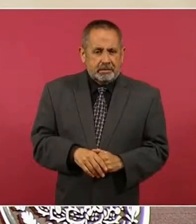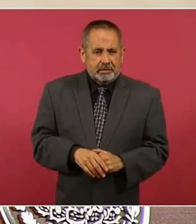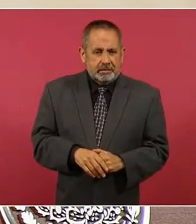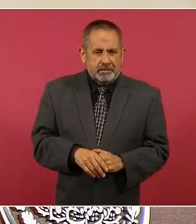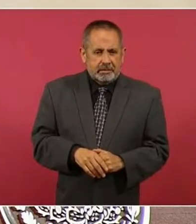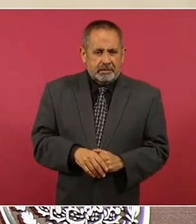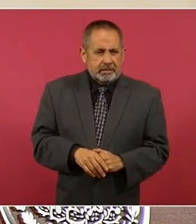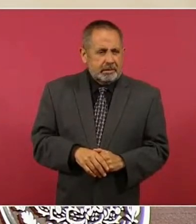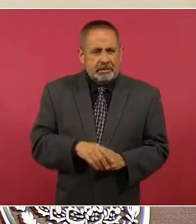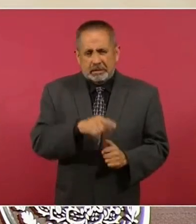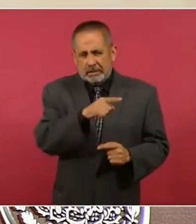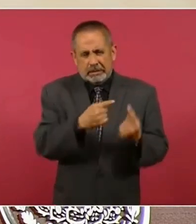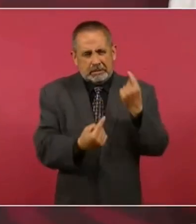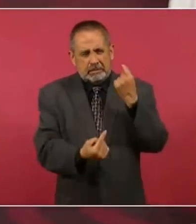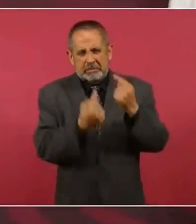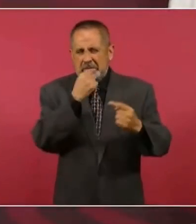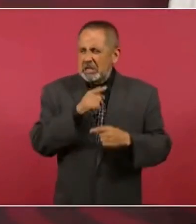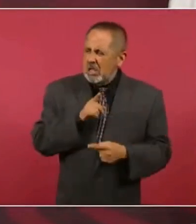inexperto,